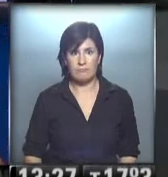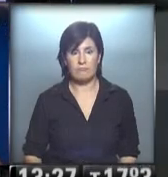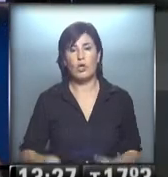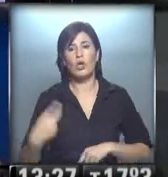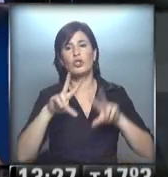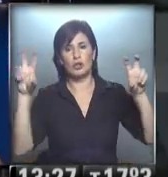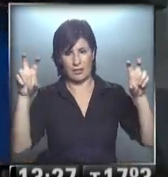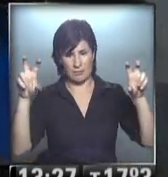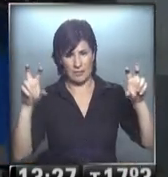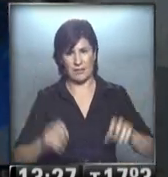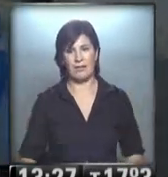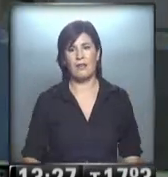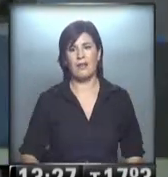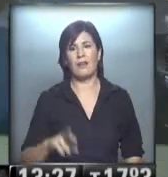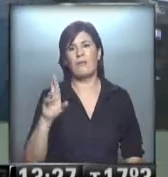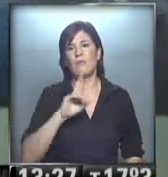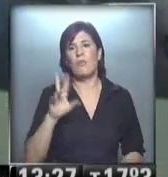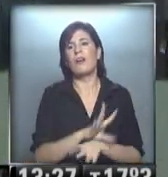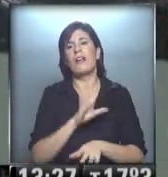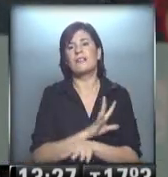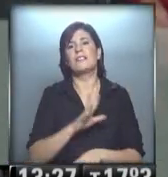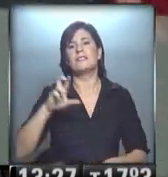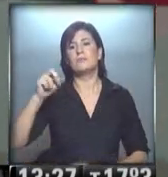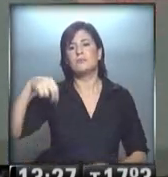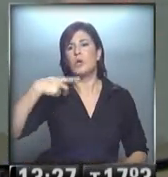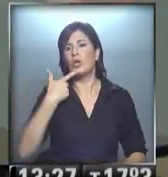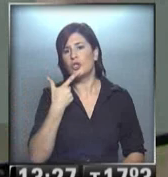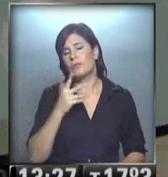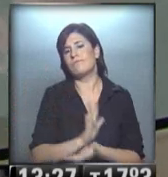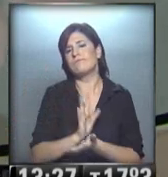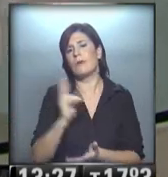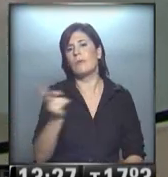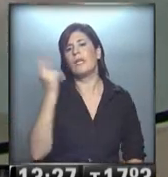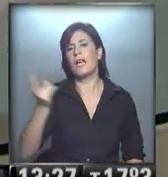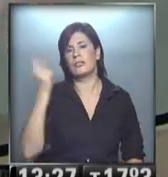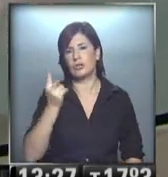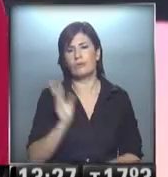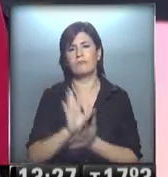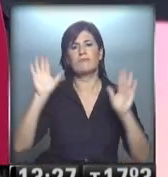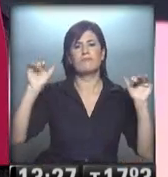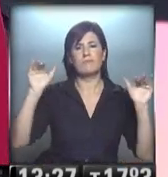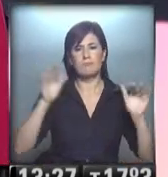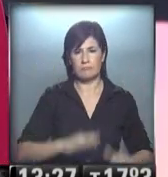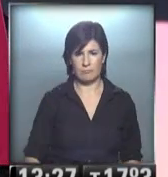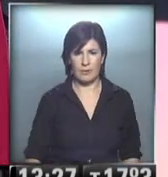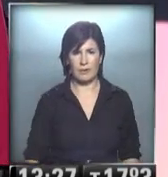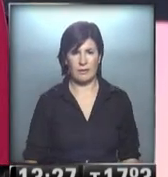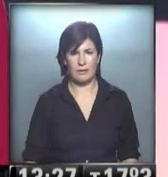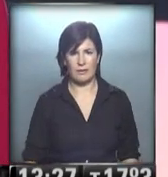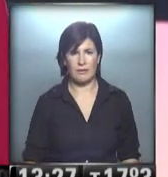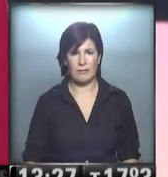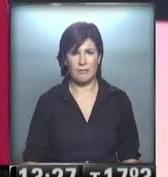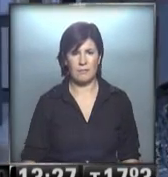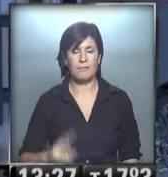Cambiamos de tema de la diosa Norma Pons. Claro, fue multitudinario, Gaby, ayer. Claro. Es así, despedida en la legislatura, allí fue